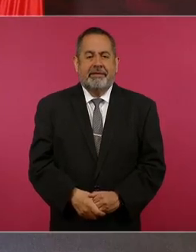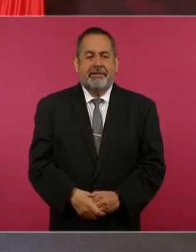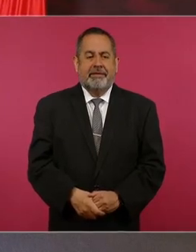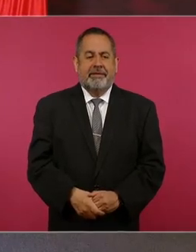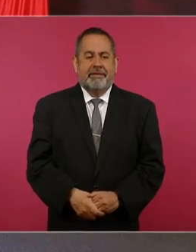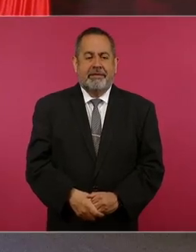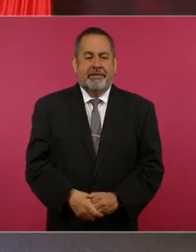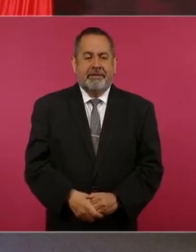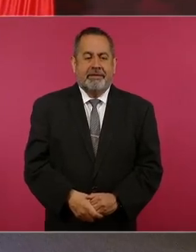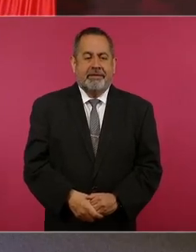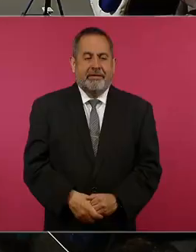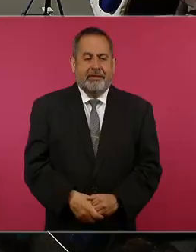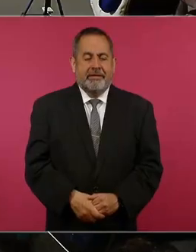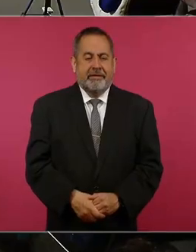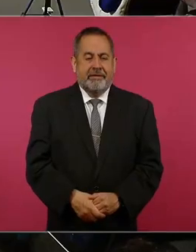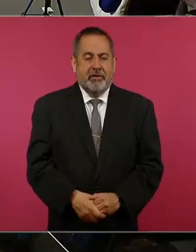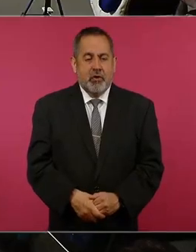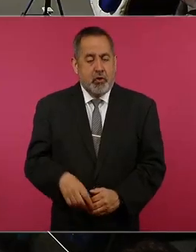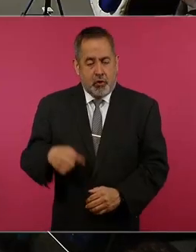llegamos…